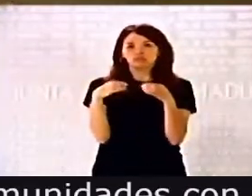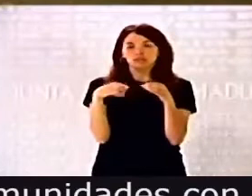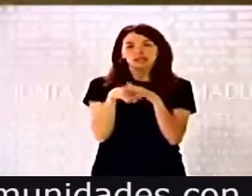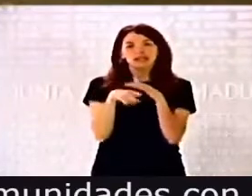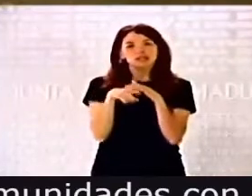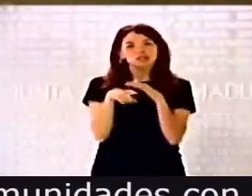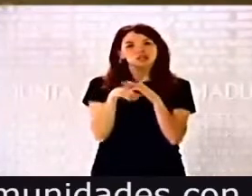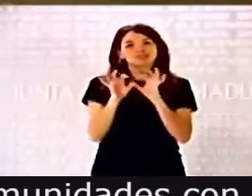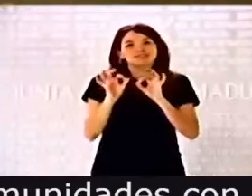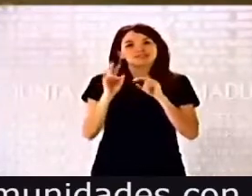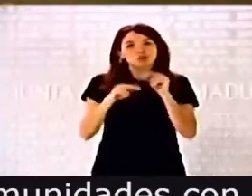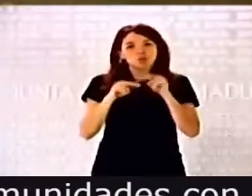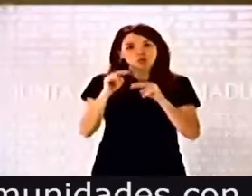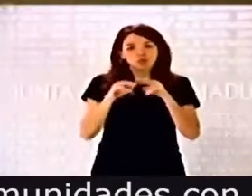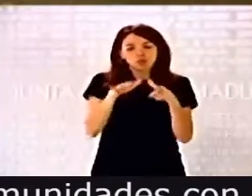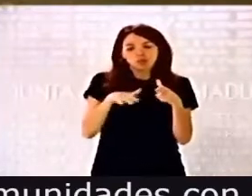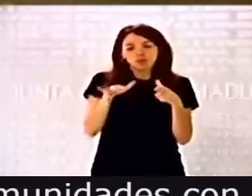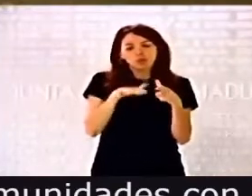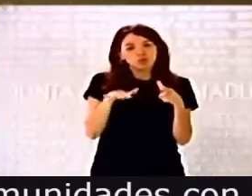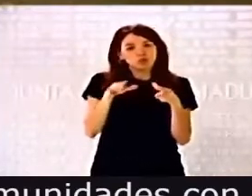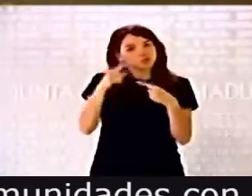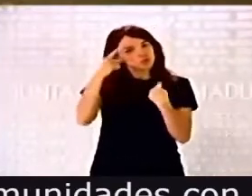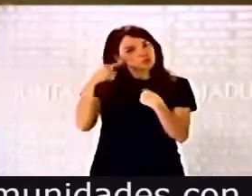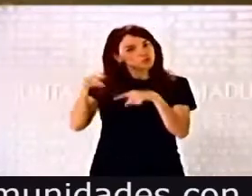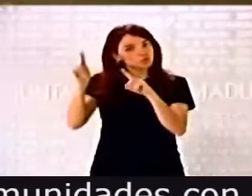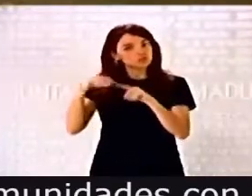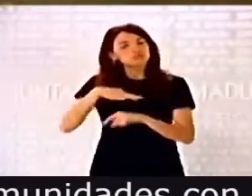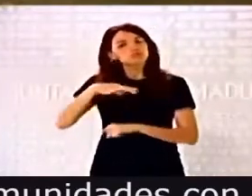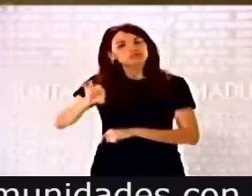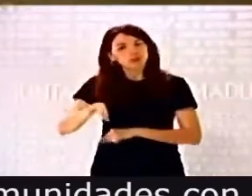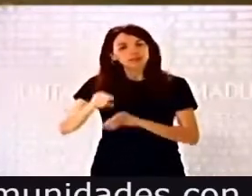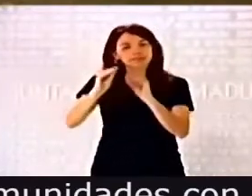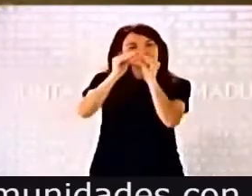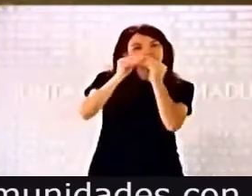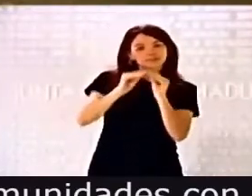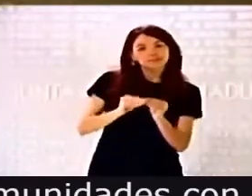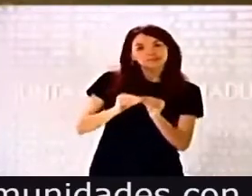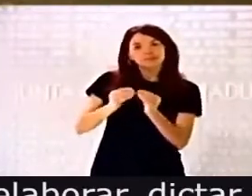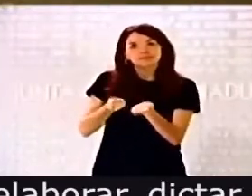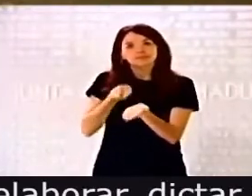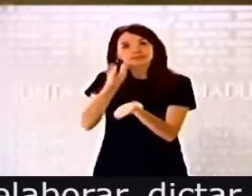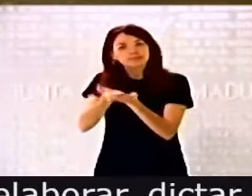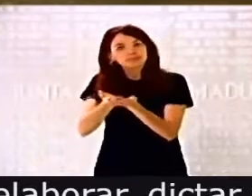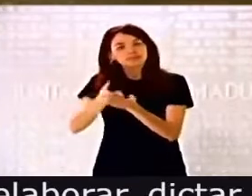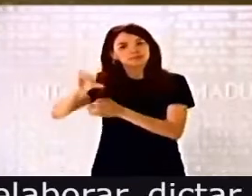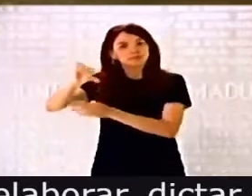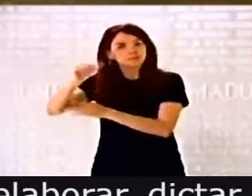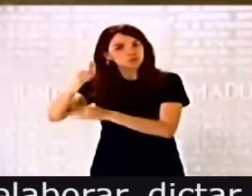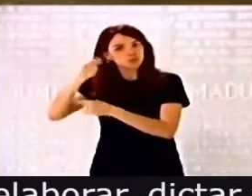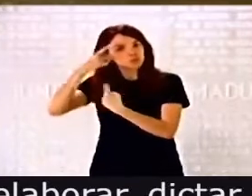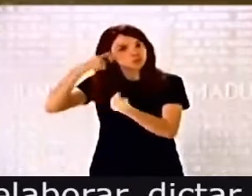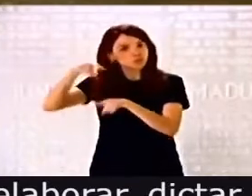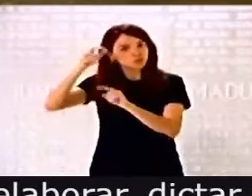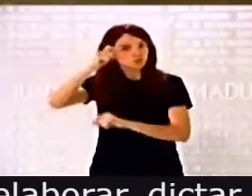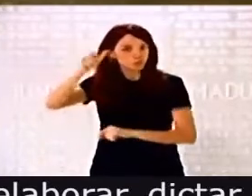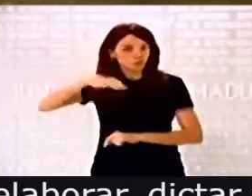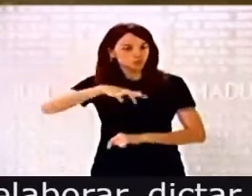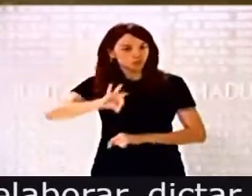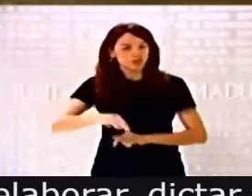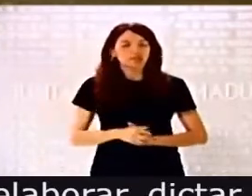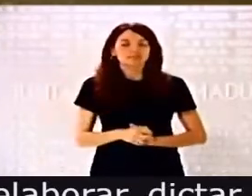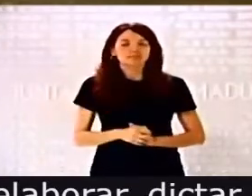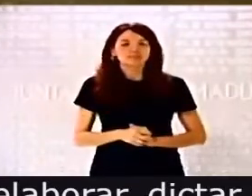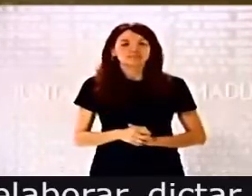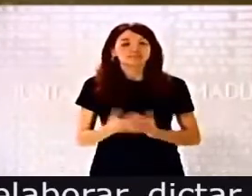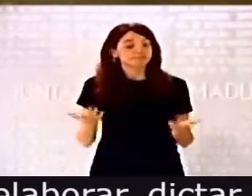urbanística, para que puedan elaborar, dictar y aprobar las calificaciones en el medio rural. A partir de ahora